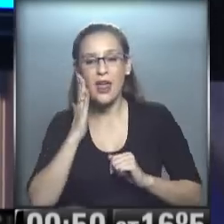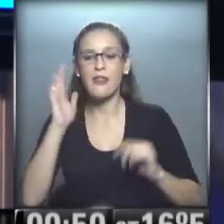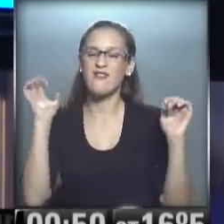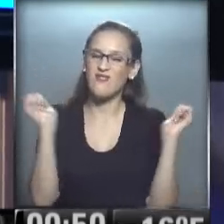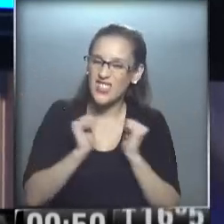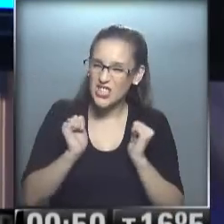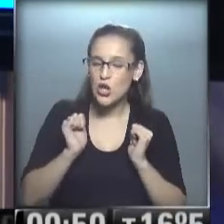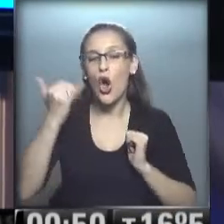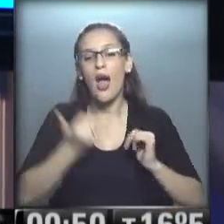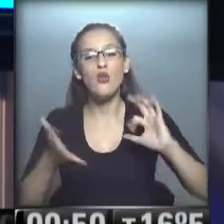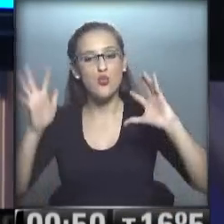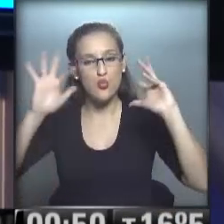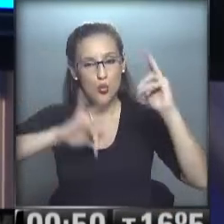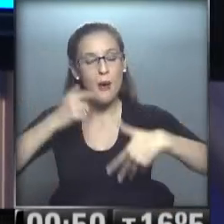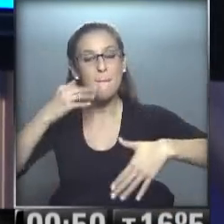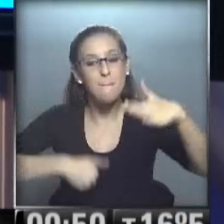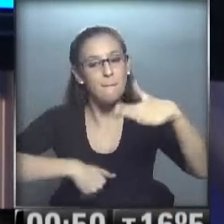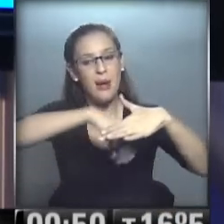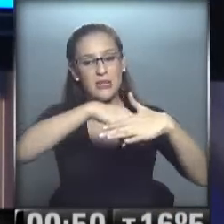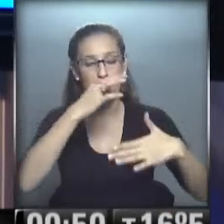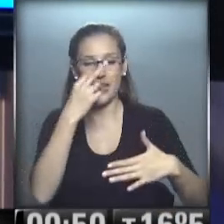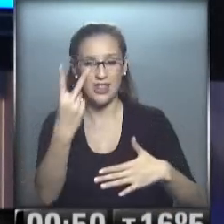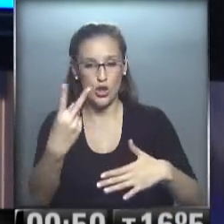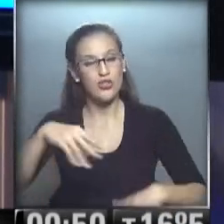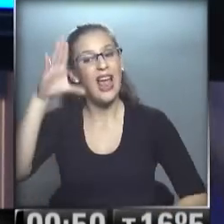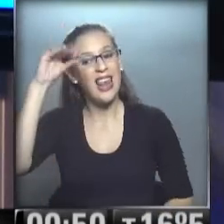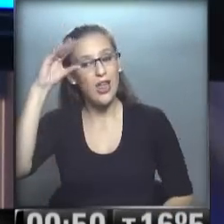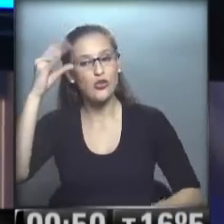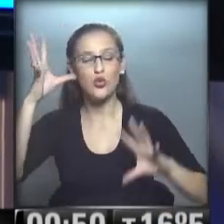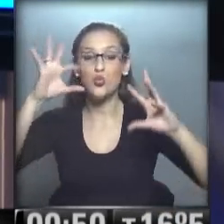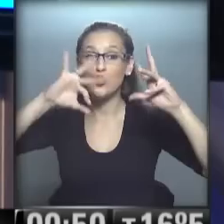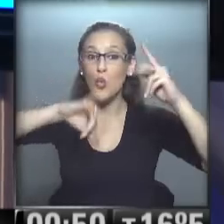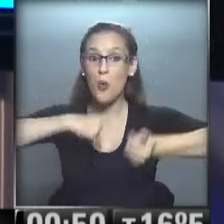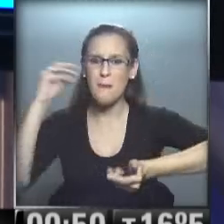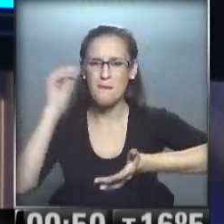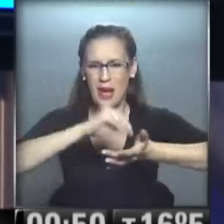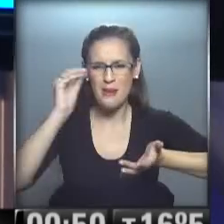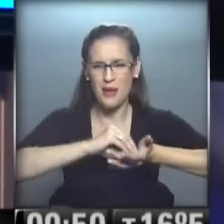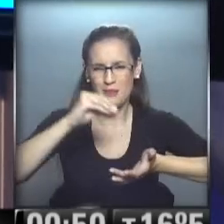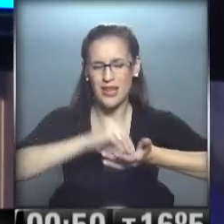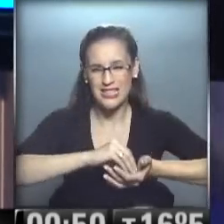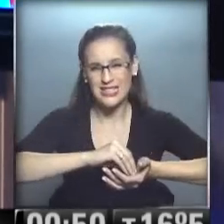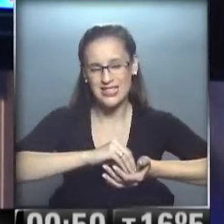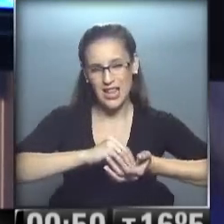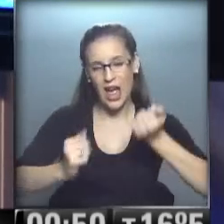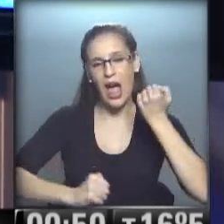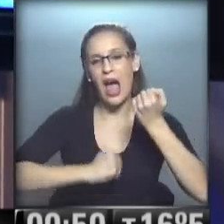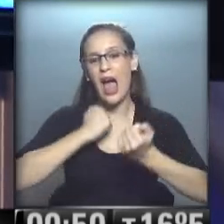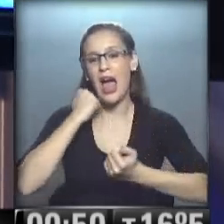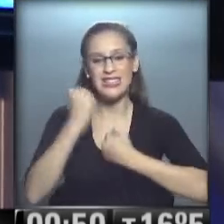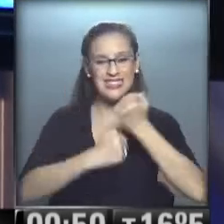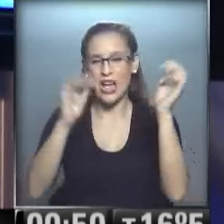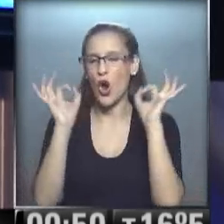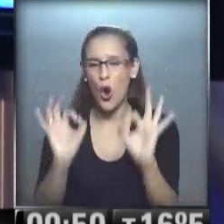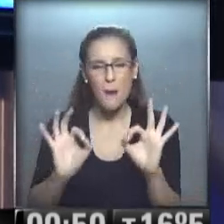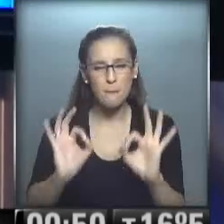algunas nubes, máxima 22 grados, y a la noche la nubosidad va a ir aumentando de a poquito hasta completarse completamente